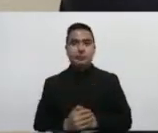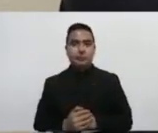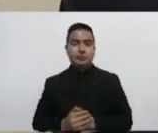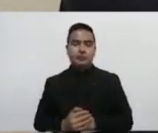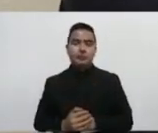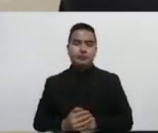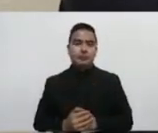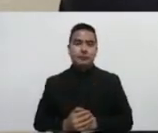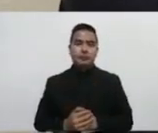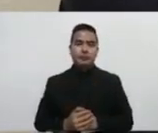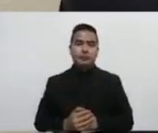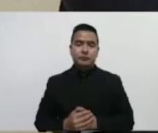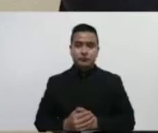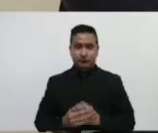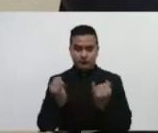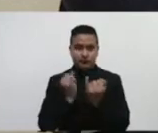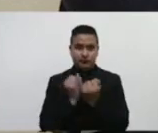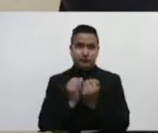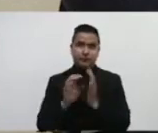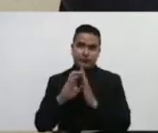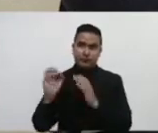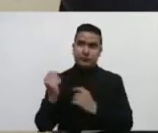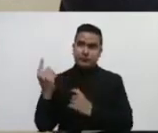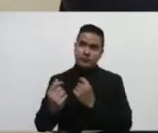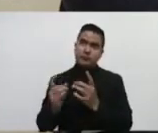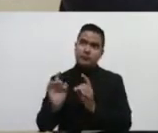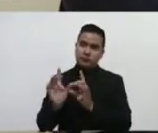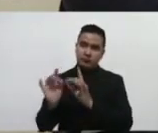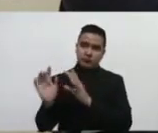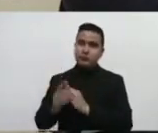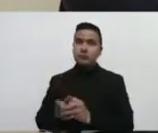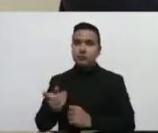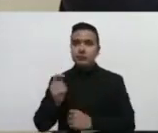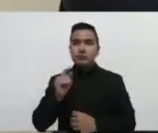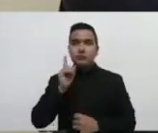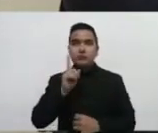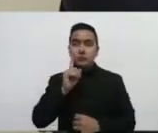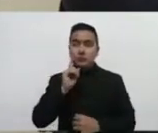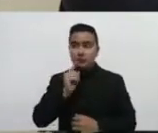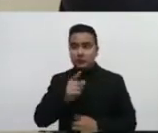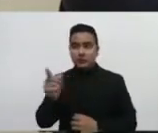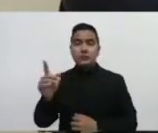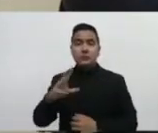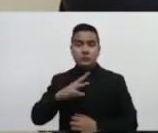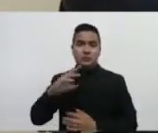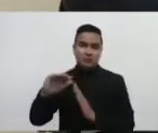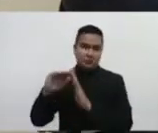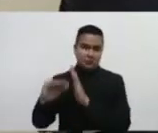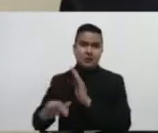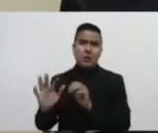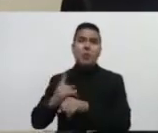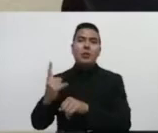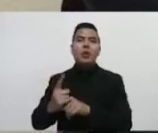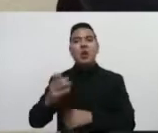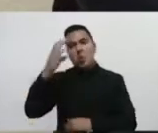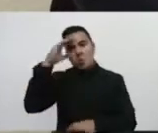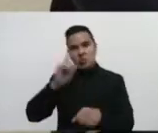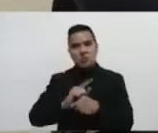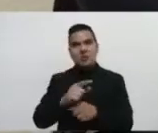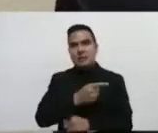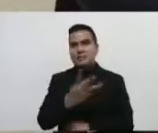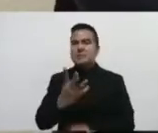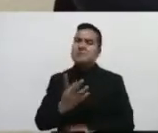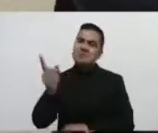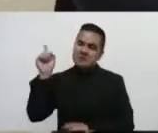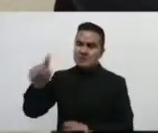exactamente valemos lo mismo. Tenemos también que entender que hay condiciones que a las mujeres nos ponen en una situación